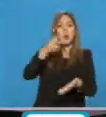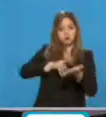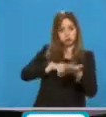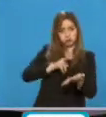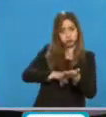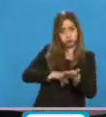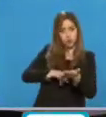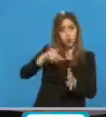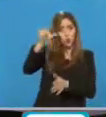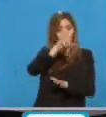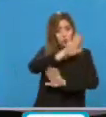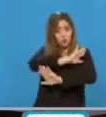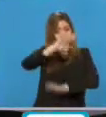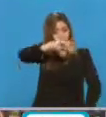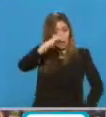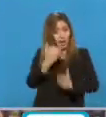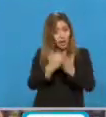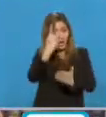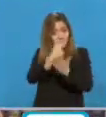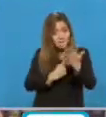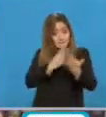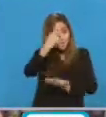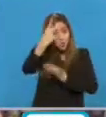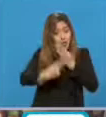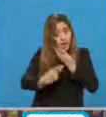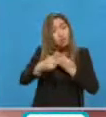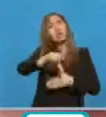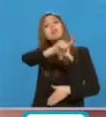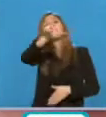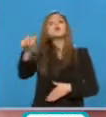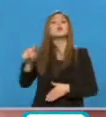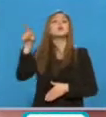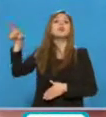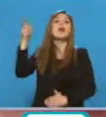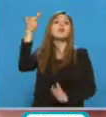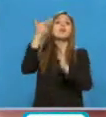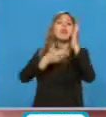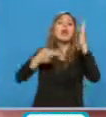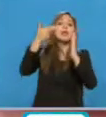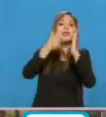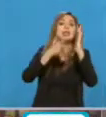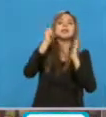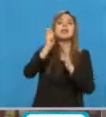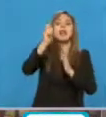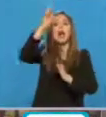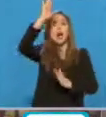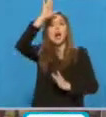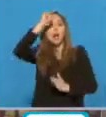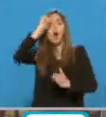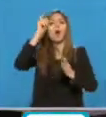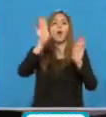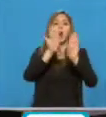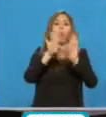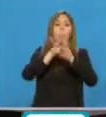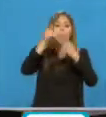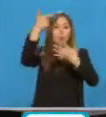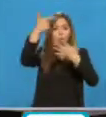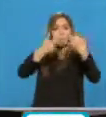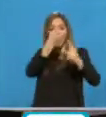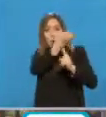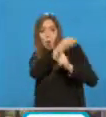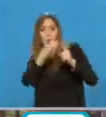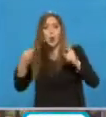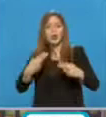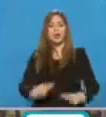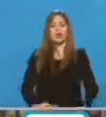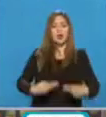con este proyecto, tienen después un taller especializado donde hacen el plan de negocios, que es diferente. bien. Y ese plan de negocios te puedes